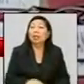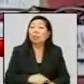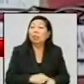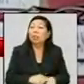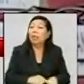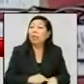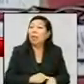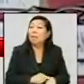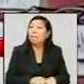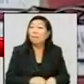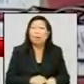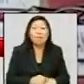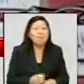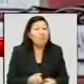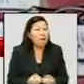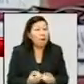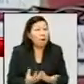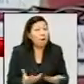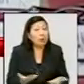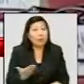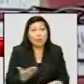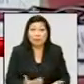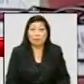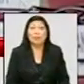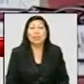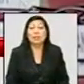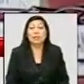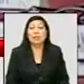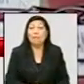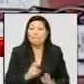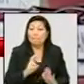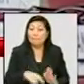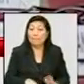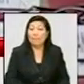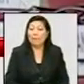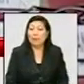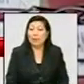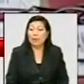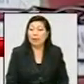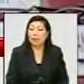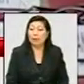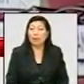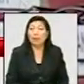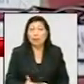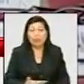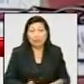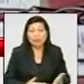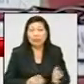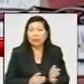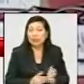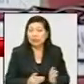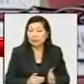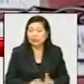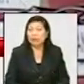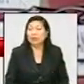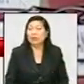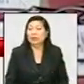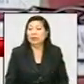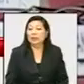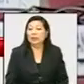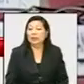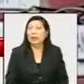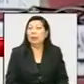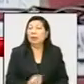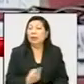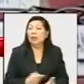retrasado infinidad de veces la programación, la expedición de los dictámenes, con